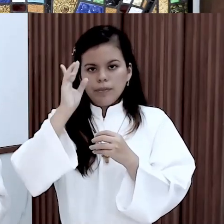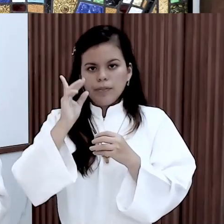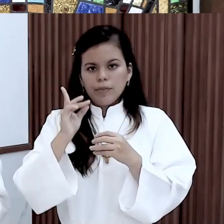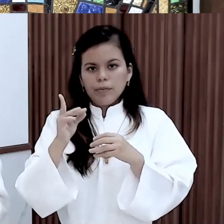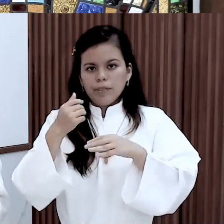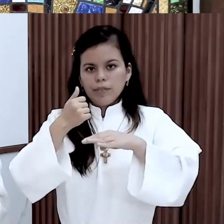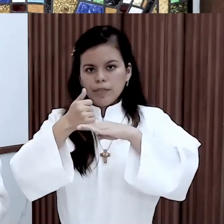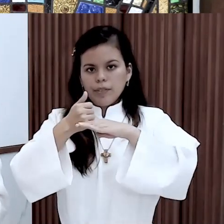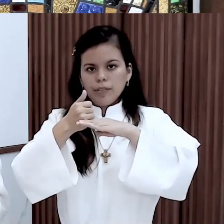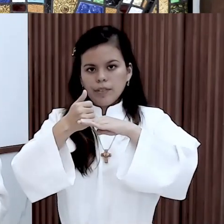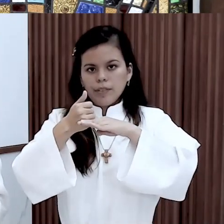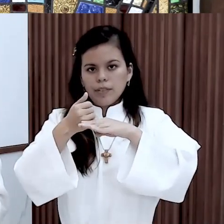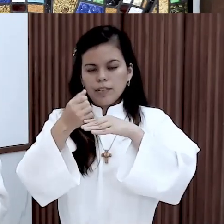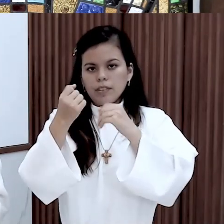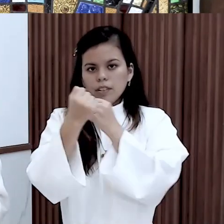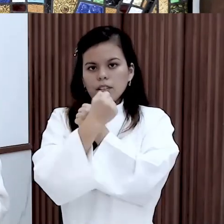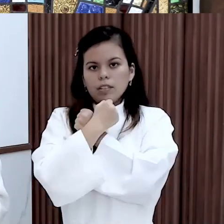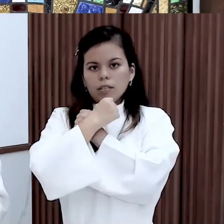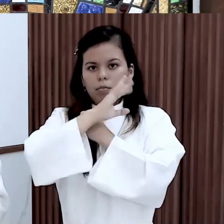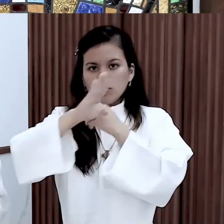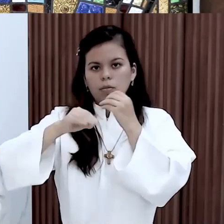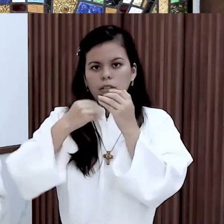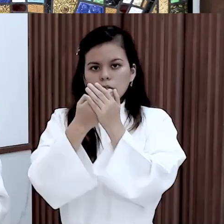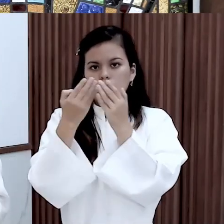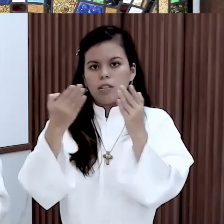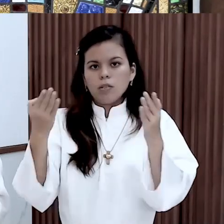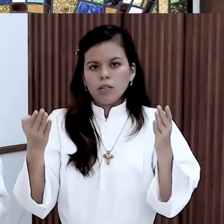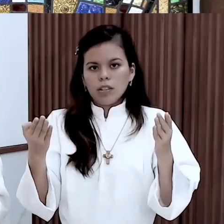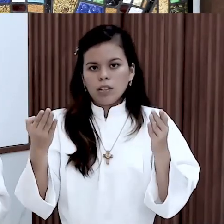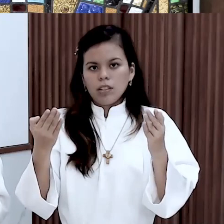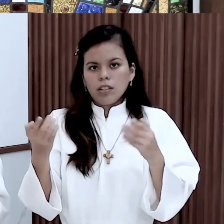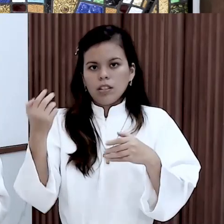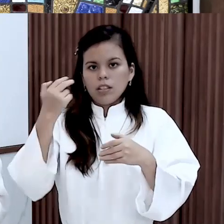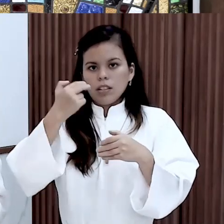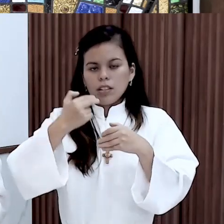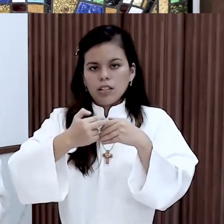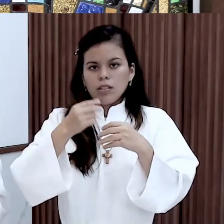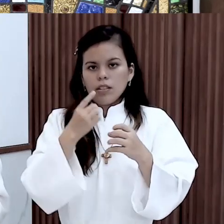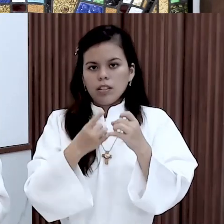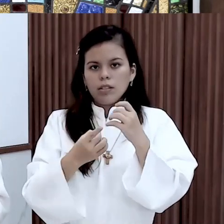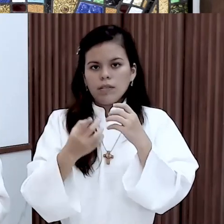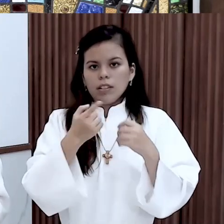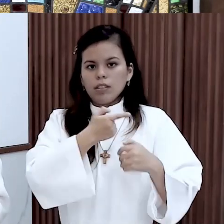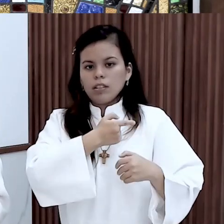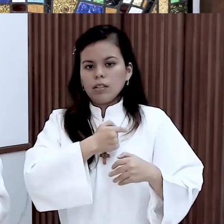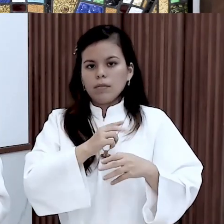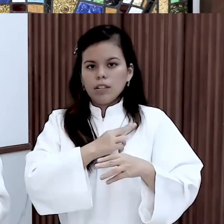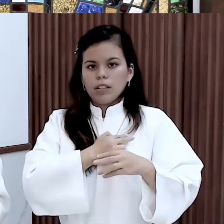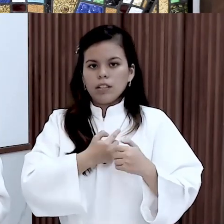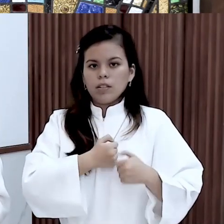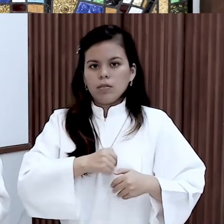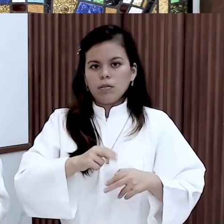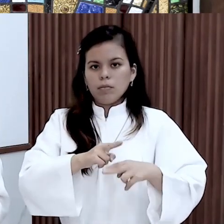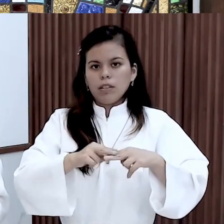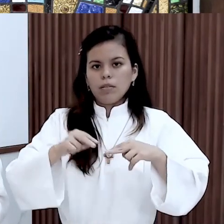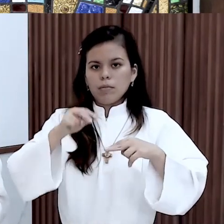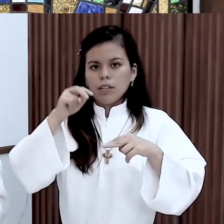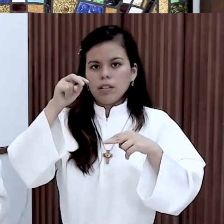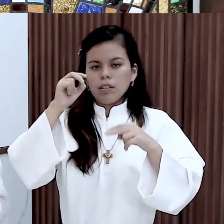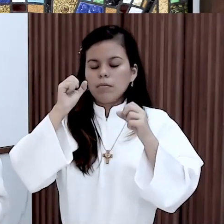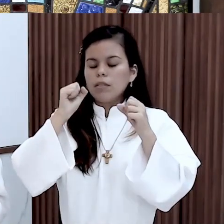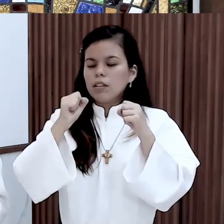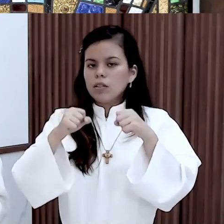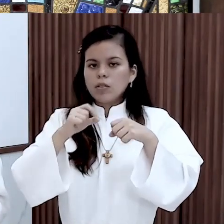Santísimo Sacramento del altar. Te amo sobre todas las cosas y deseo ardientemente recibirte dentro de mi